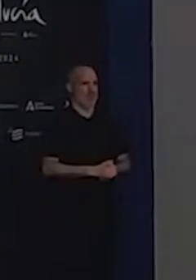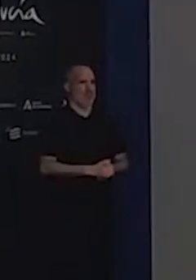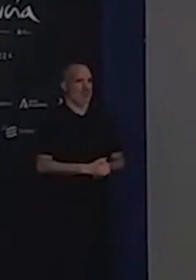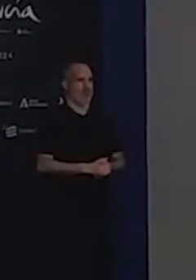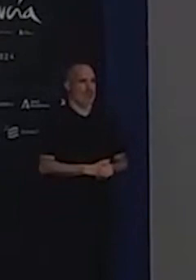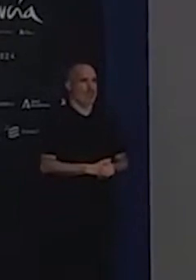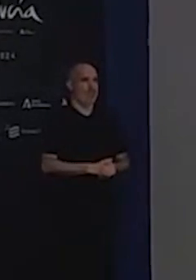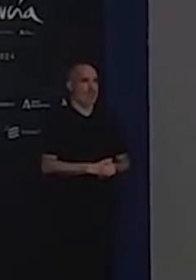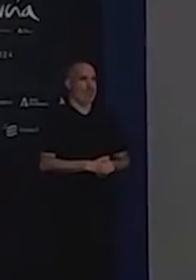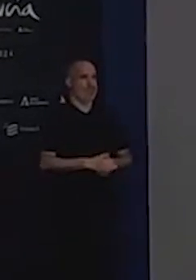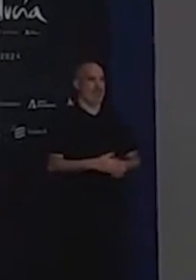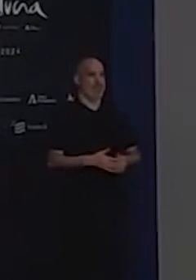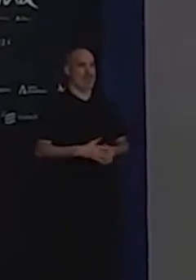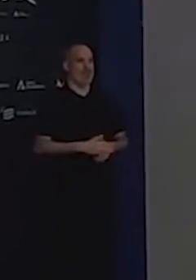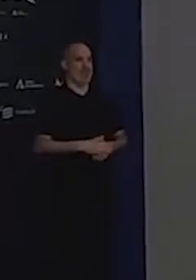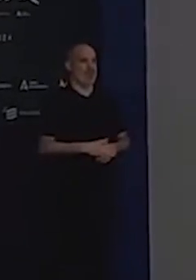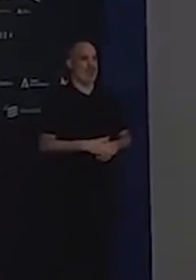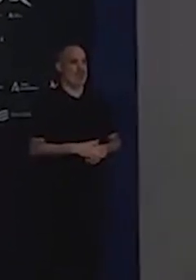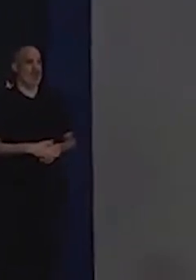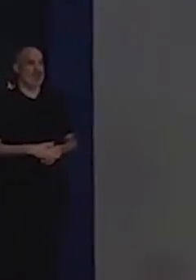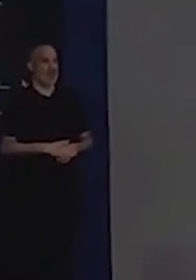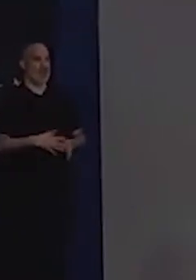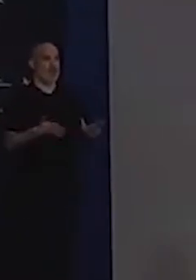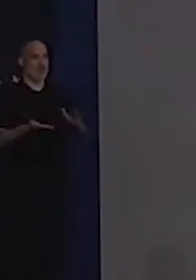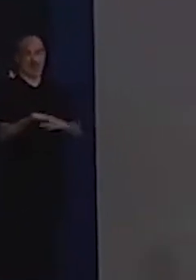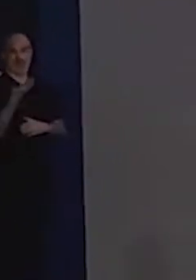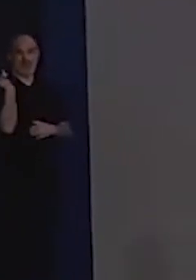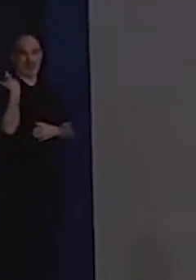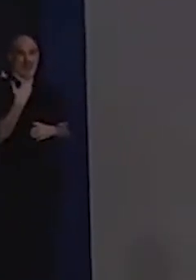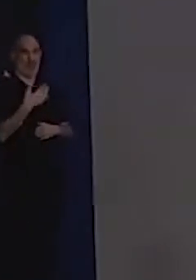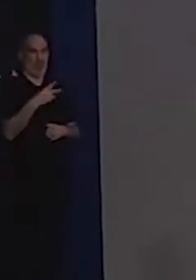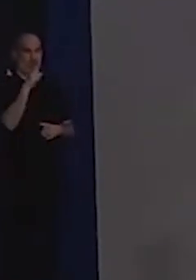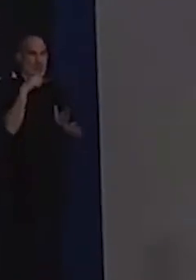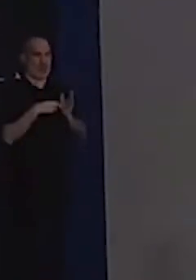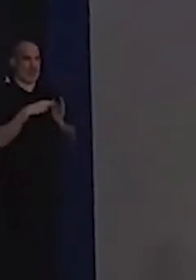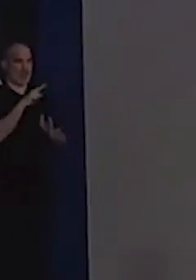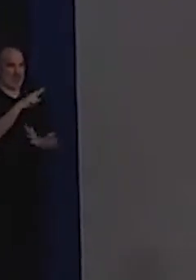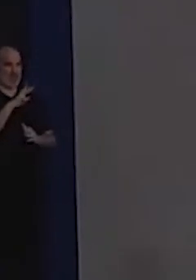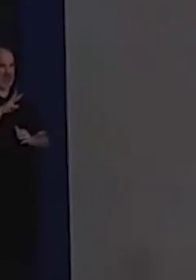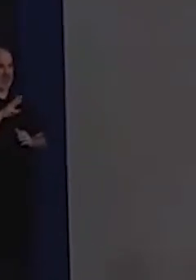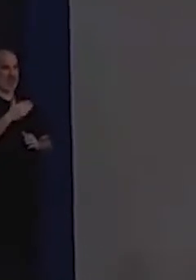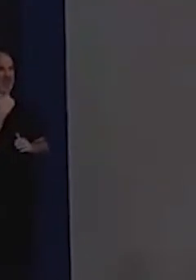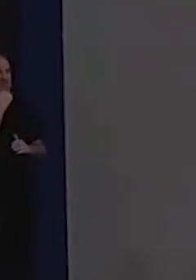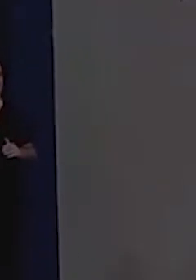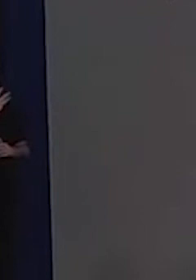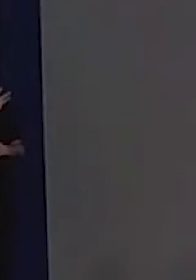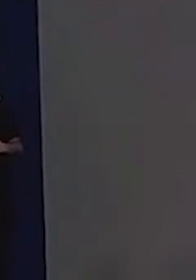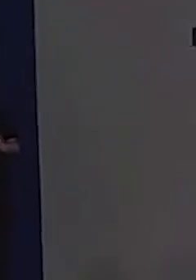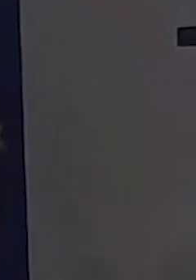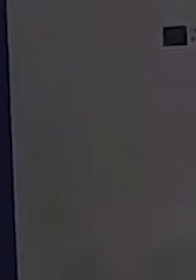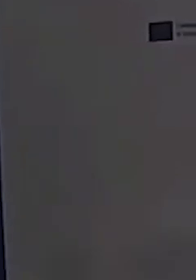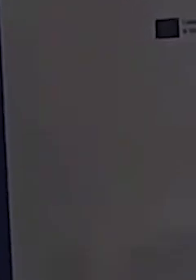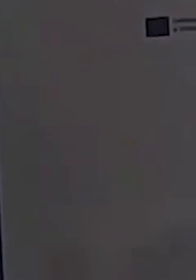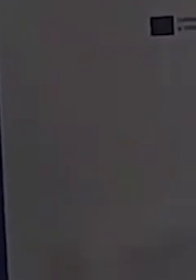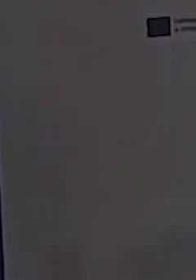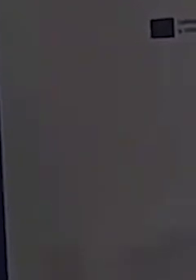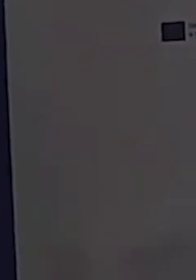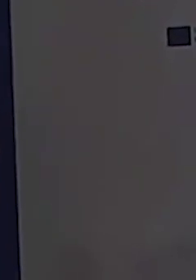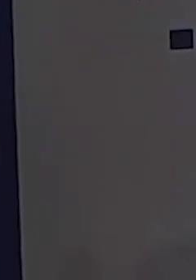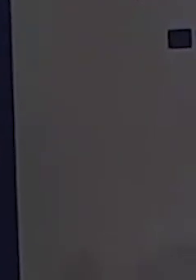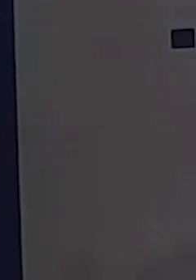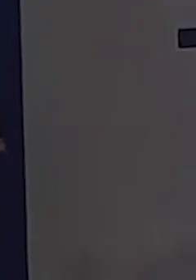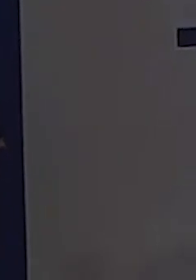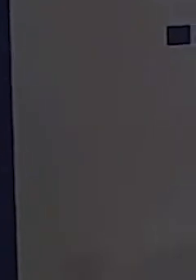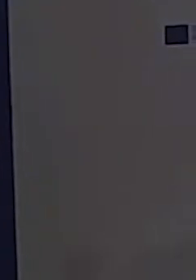el éxito anterior de los 12 días de 2023, que pasaron más de 300.000 personas, de la mejor gastronomía, de la